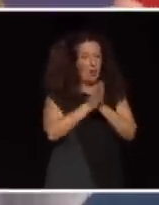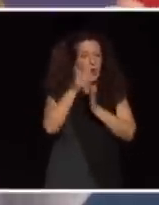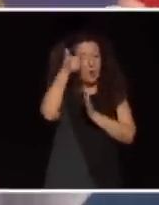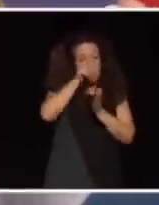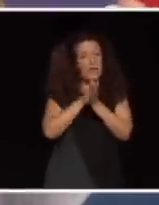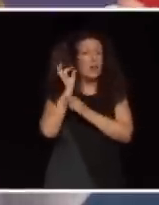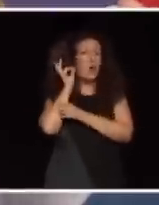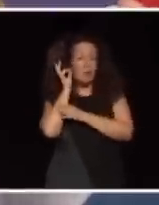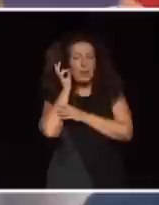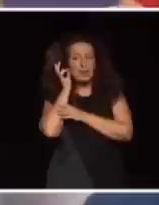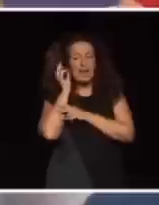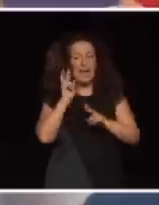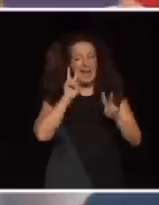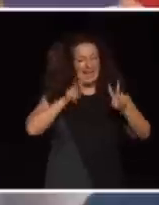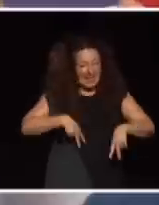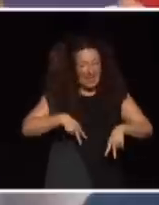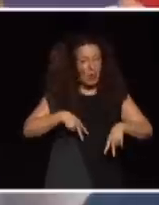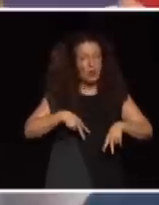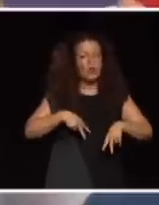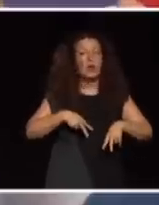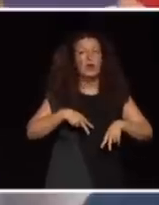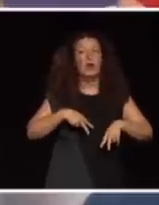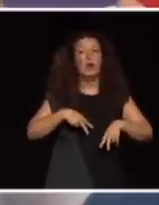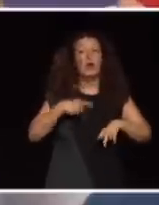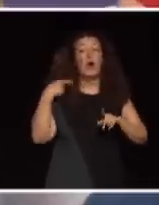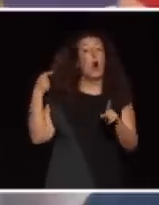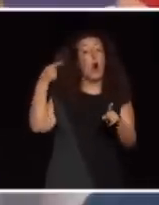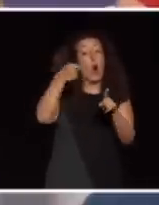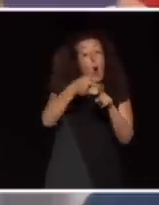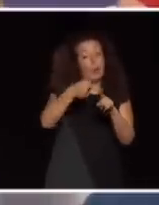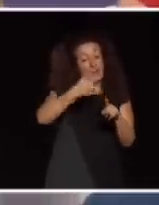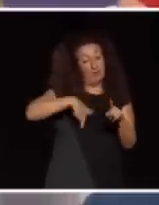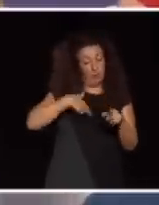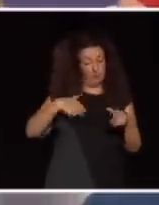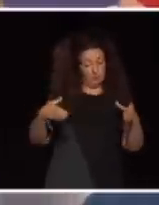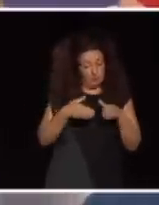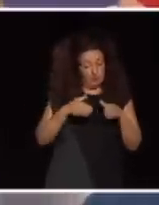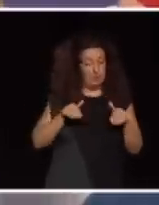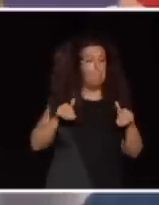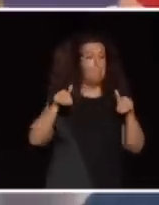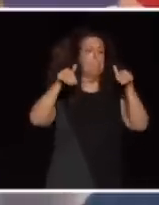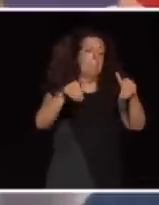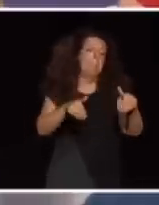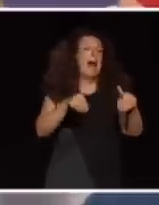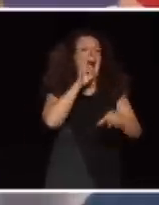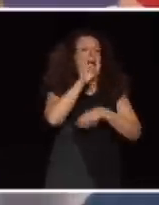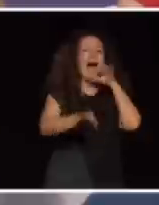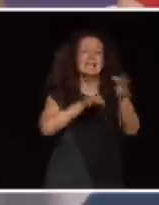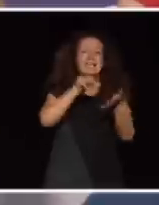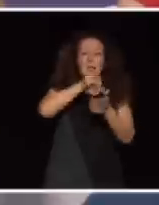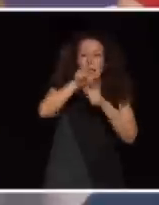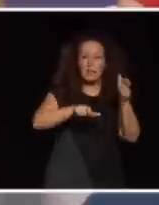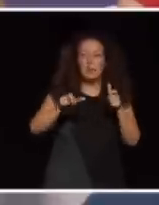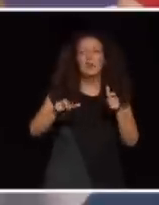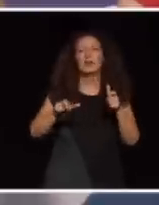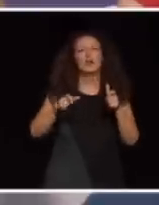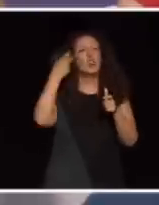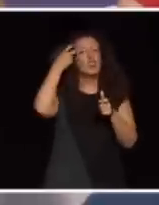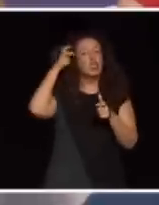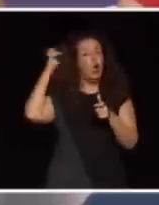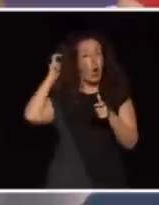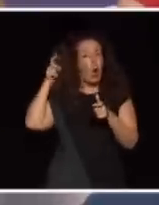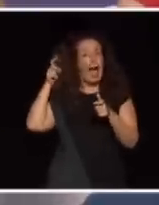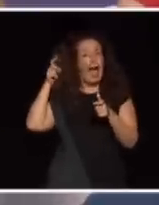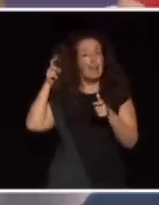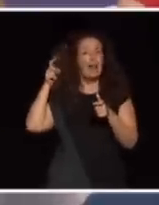compañeras, reconocer que los objetivos con los que nos presentamos a esa Asamblea Ciudadana, proponer a Yolanda Díaz como